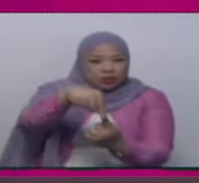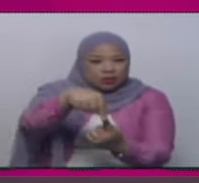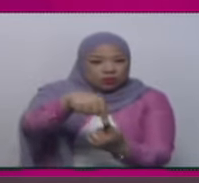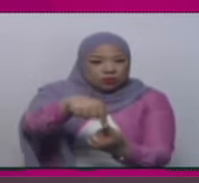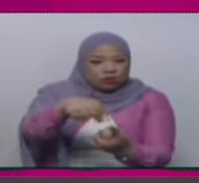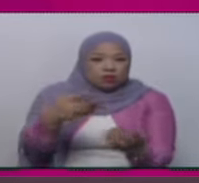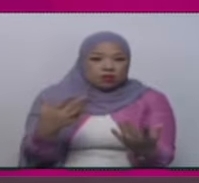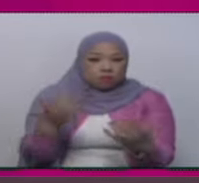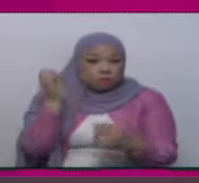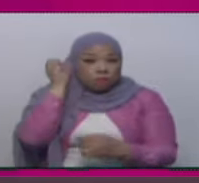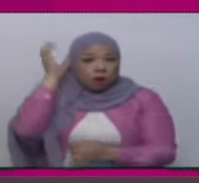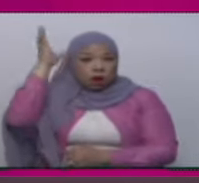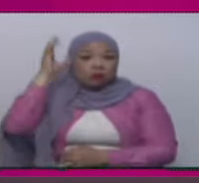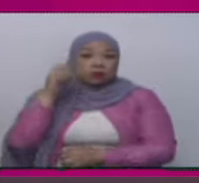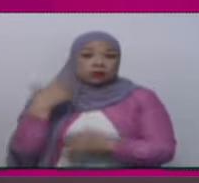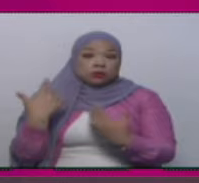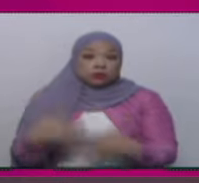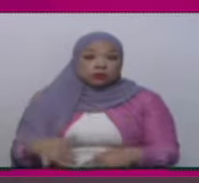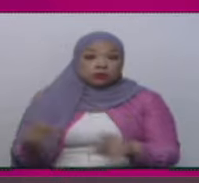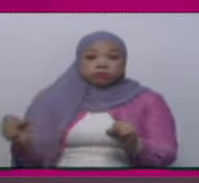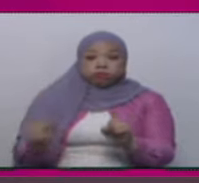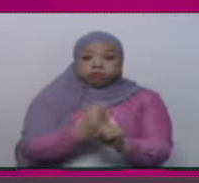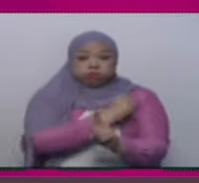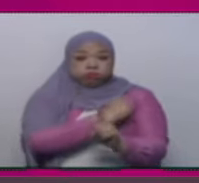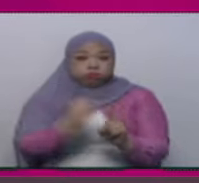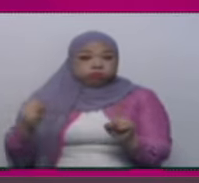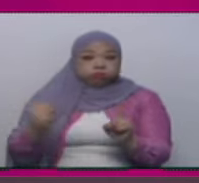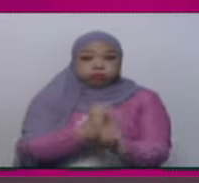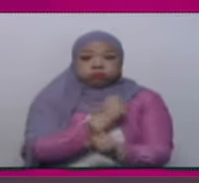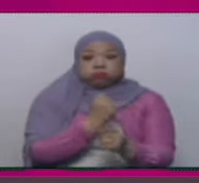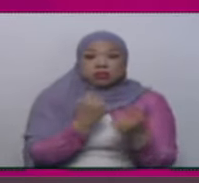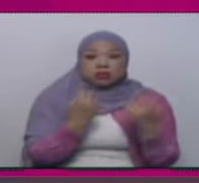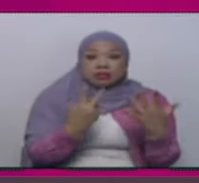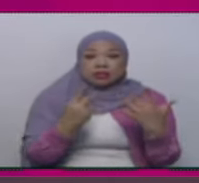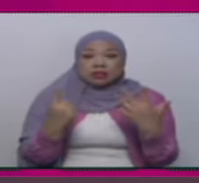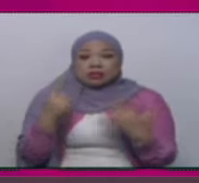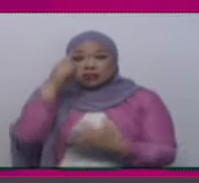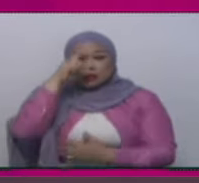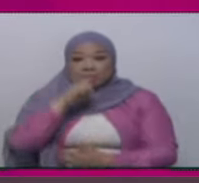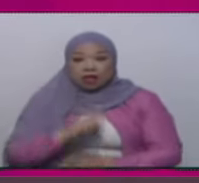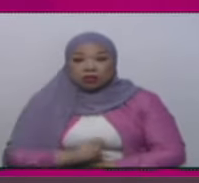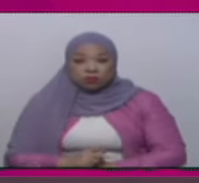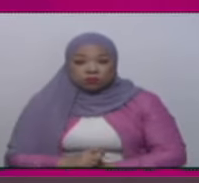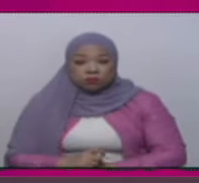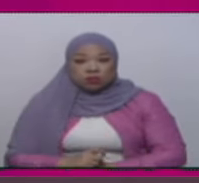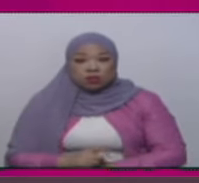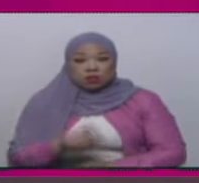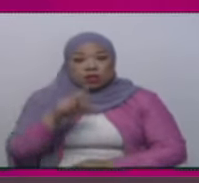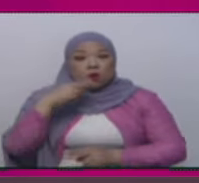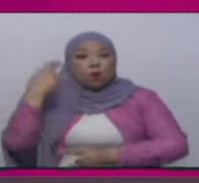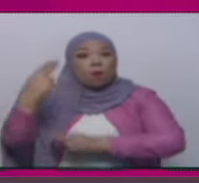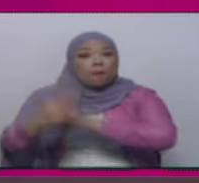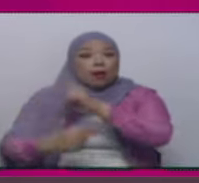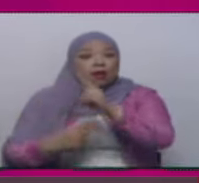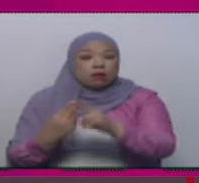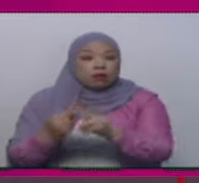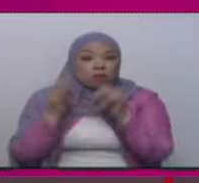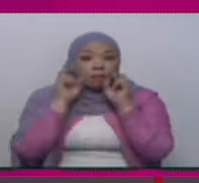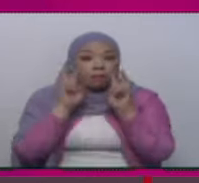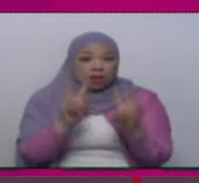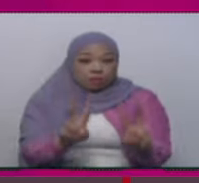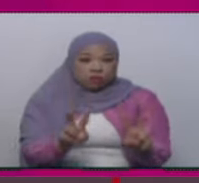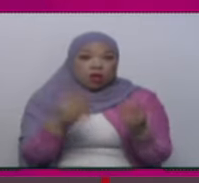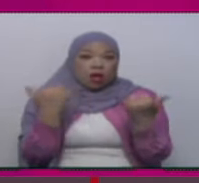su capacidad de violencia y matanza durante 76 años. Lo que la humanidad entera está viendo en este